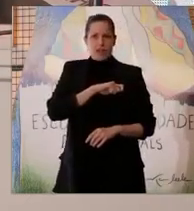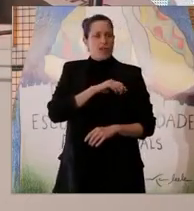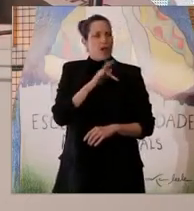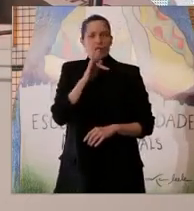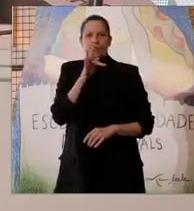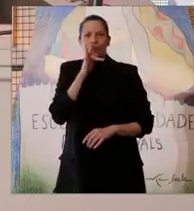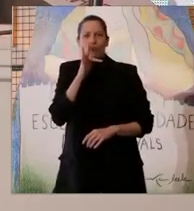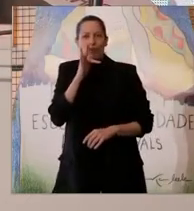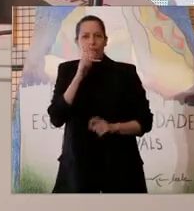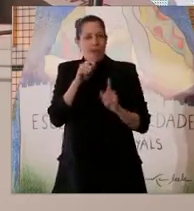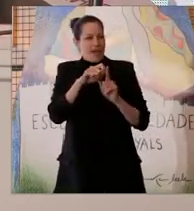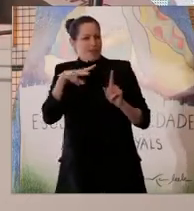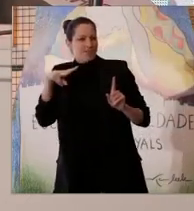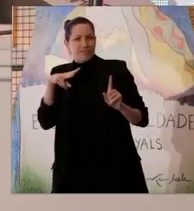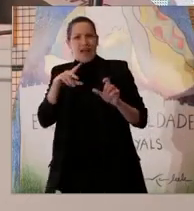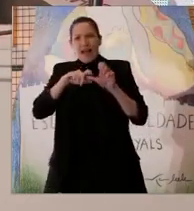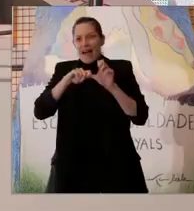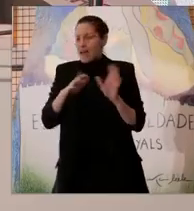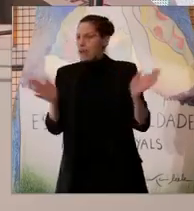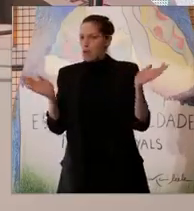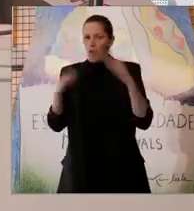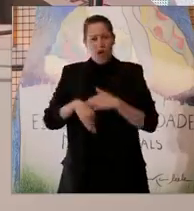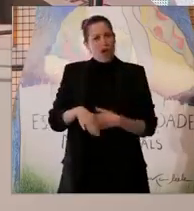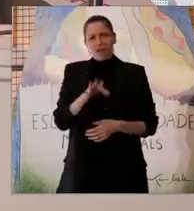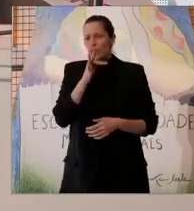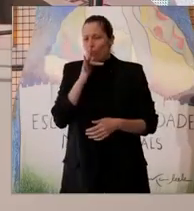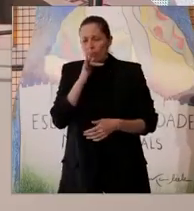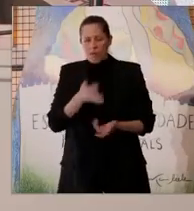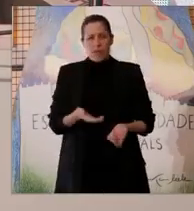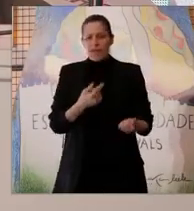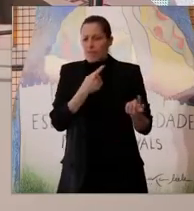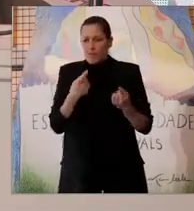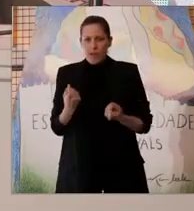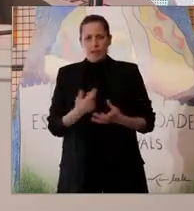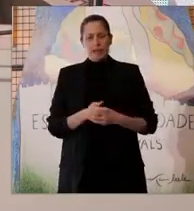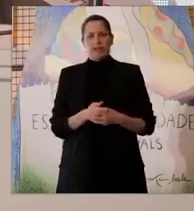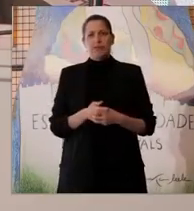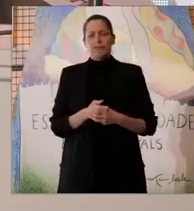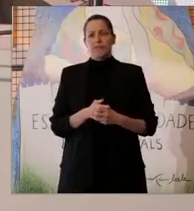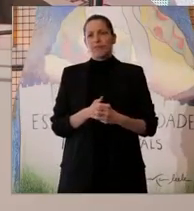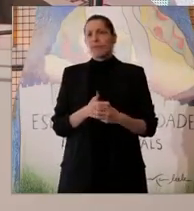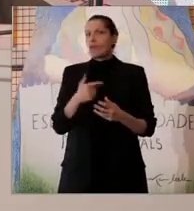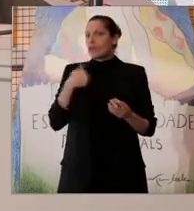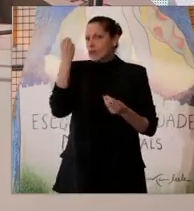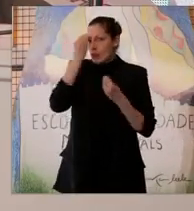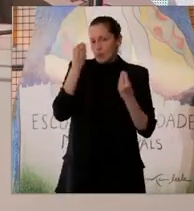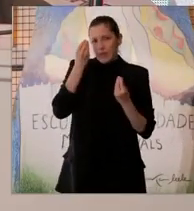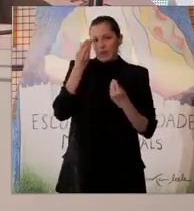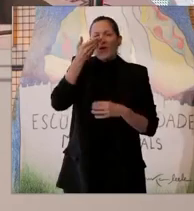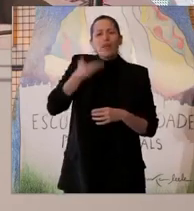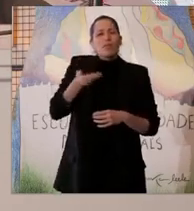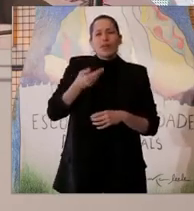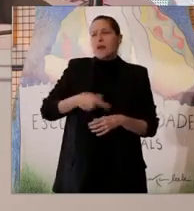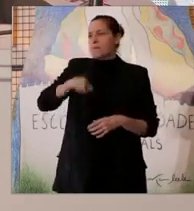en el sentido de que existe un condicionante muy importante que para mí es el kit de la cuestión que